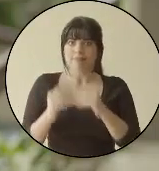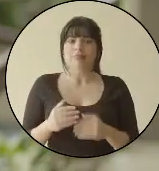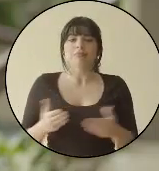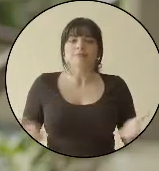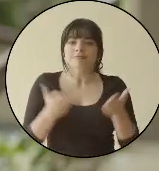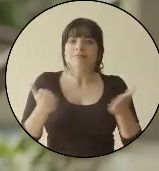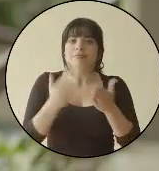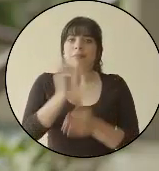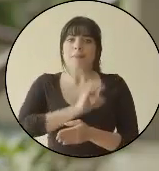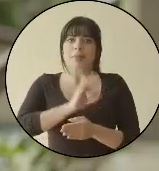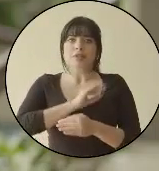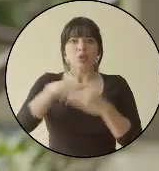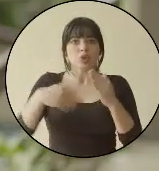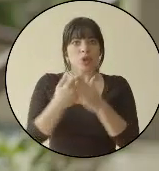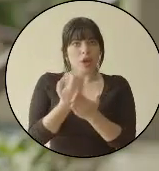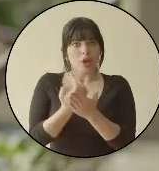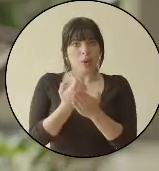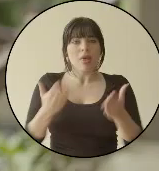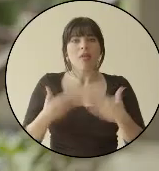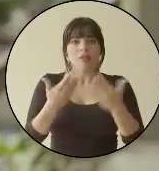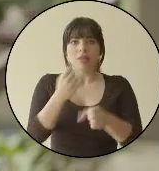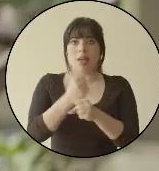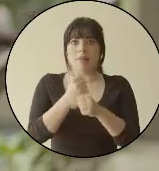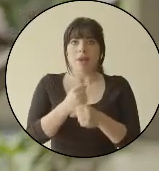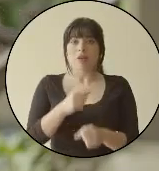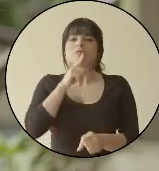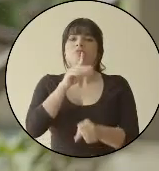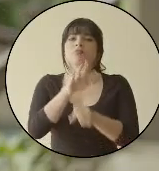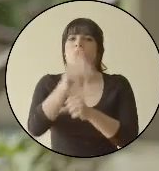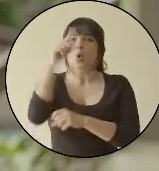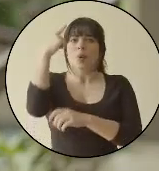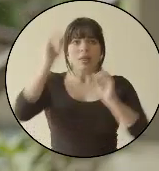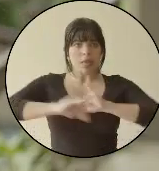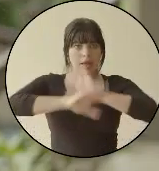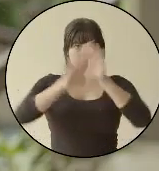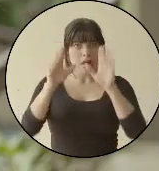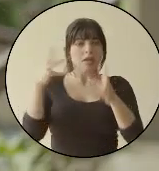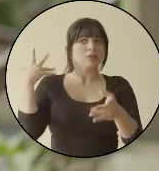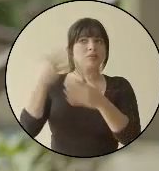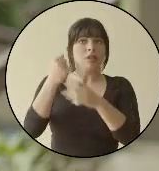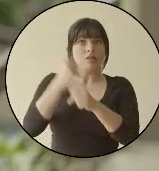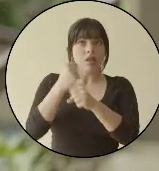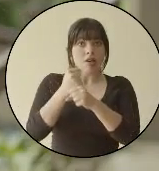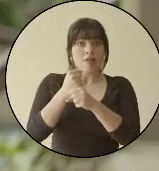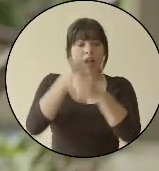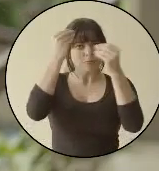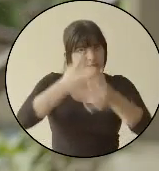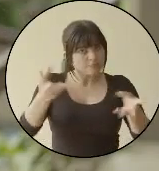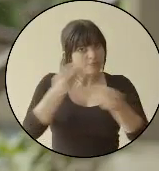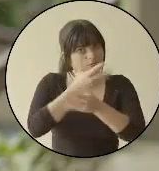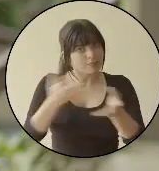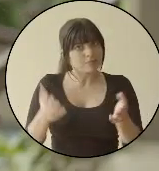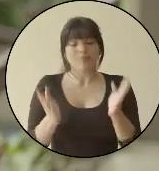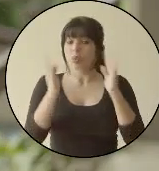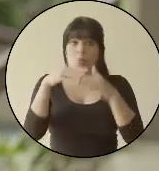impulsar el bienestar económico y generar empleo, garantizar un gobierno transparente con una clara rendición de cuentas. Sin